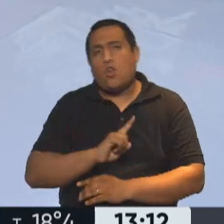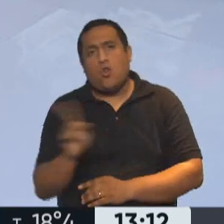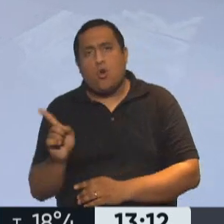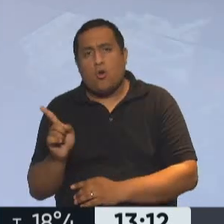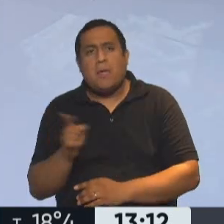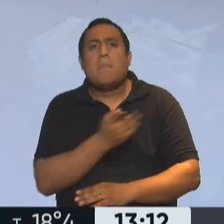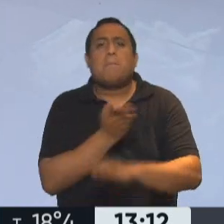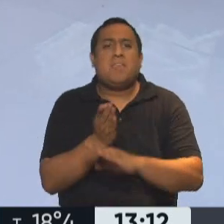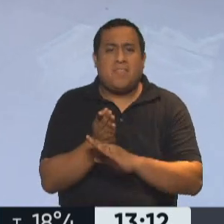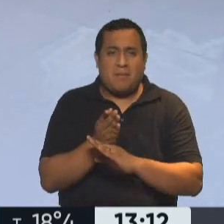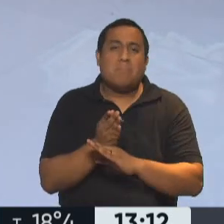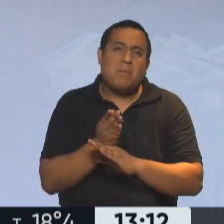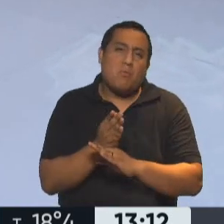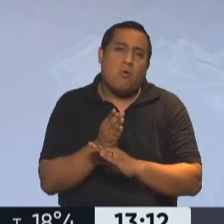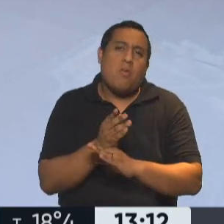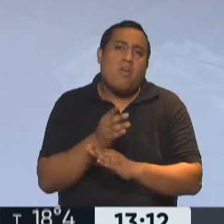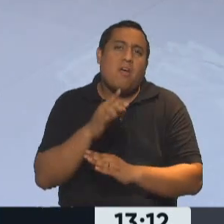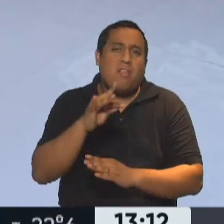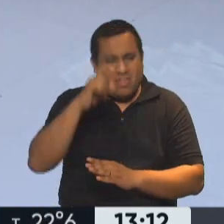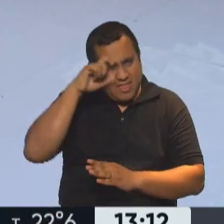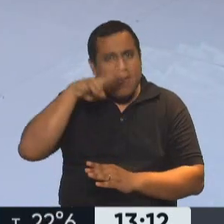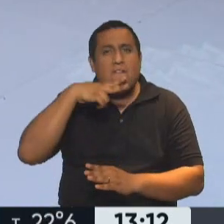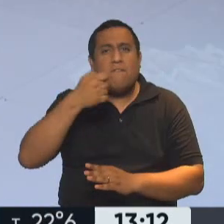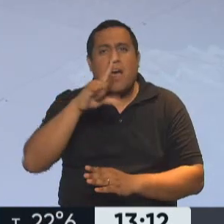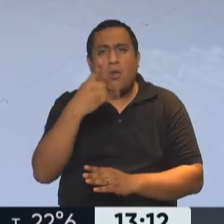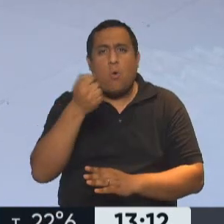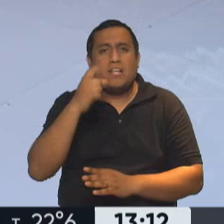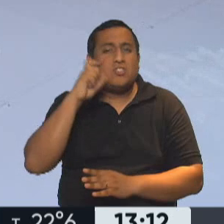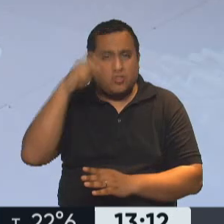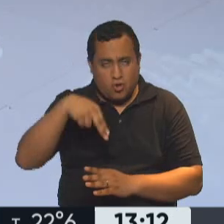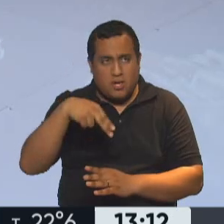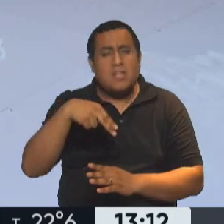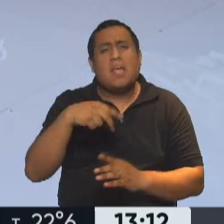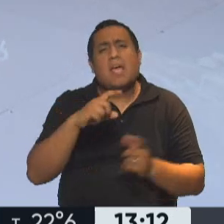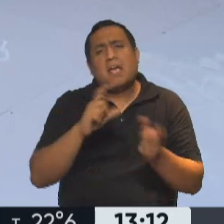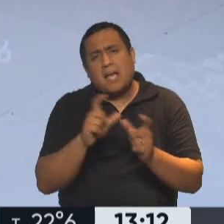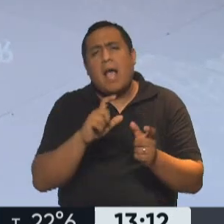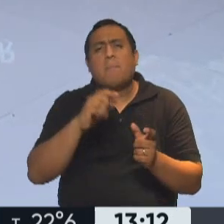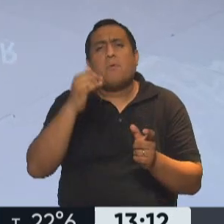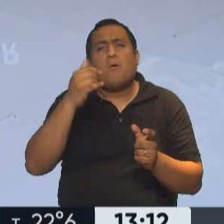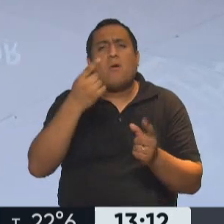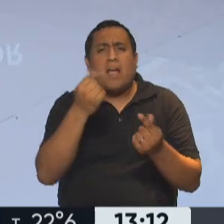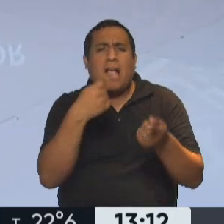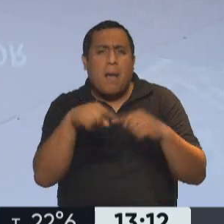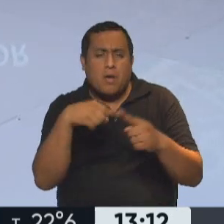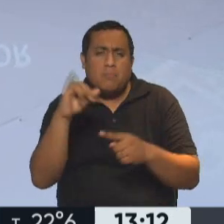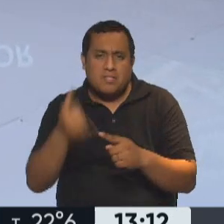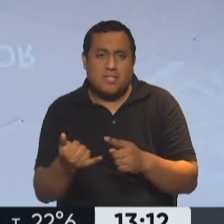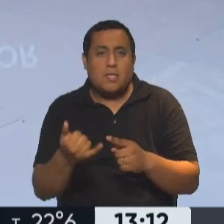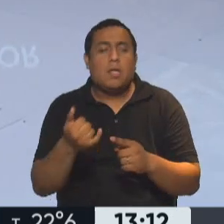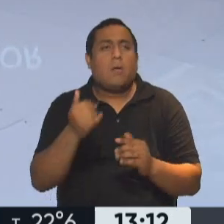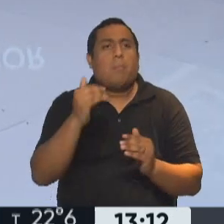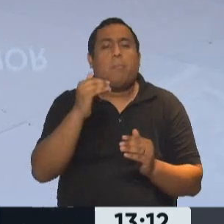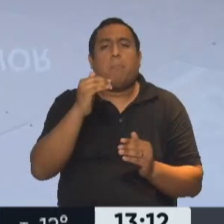una devaluación, la siguen pidiendo. Por cierto, se está moviendo el tipo de cambio, hay que decirlo, al mayorista, al minorista, pero no es una devaluación brusca